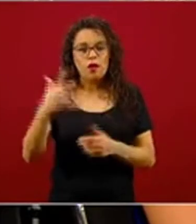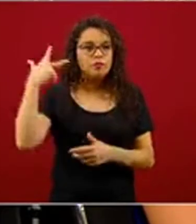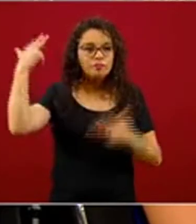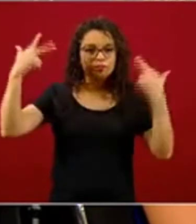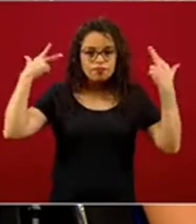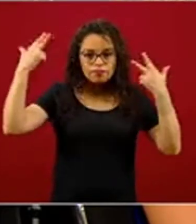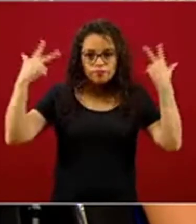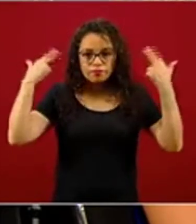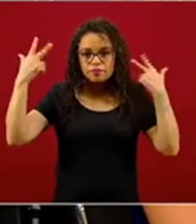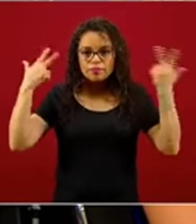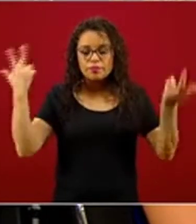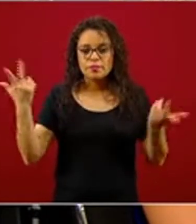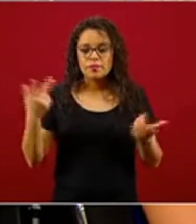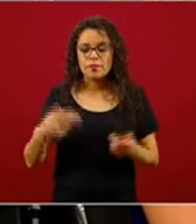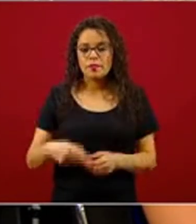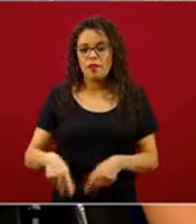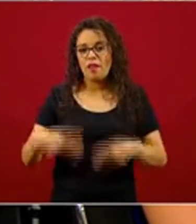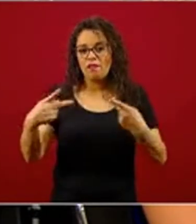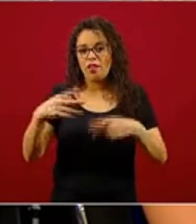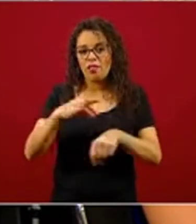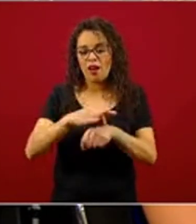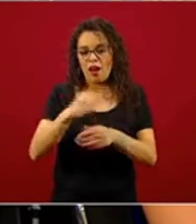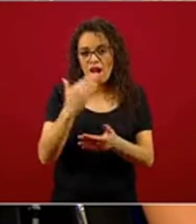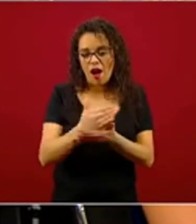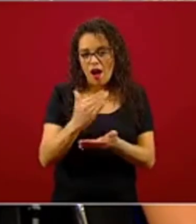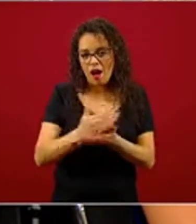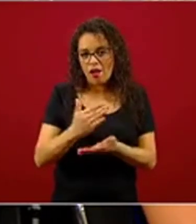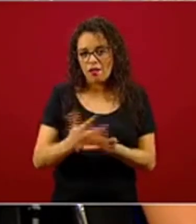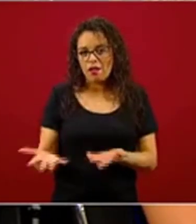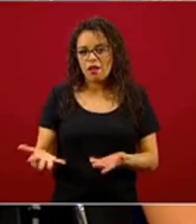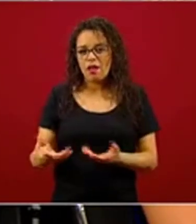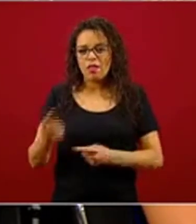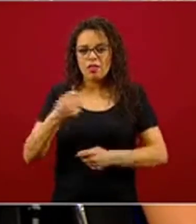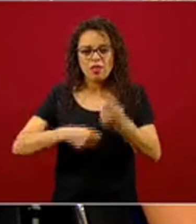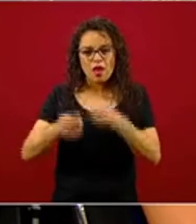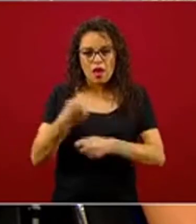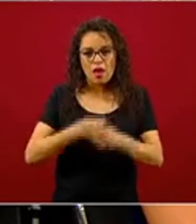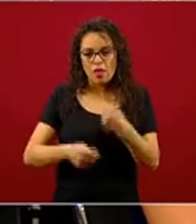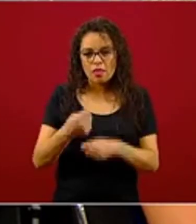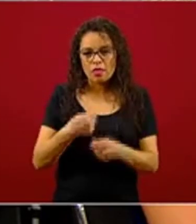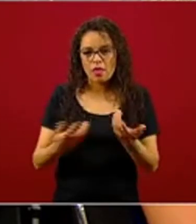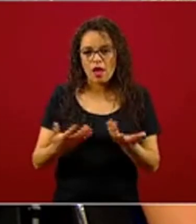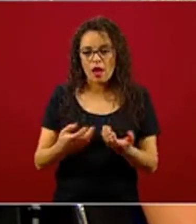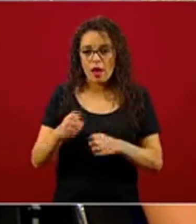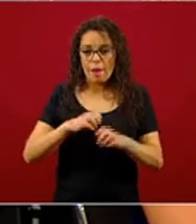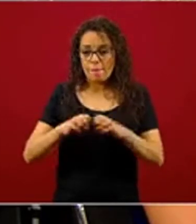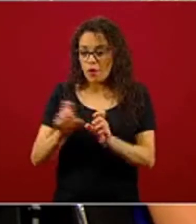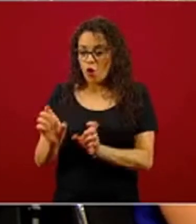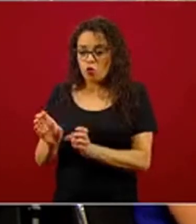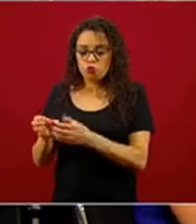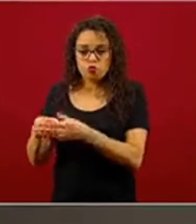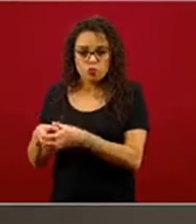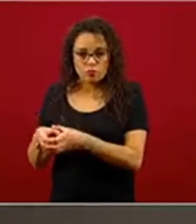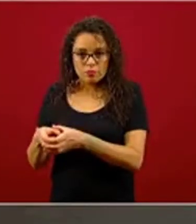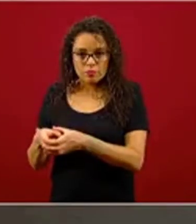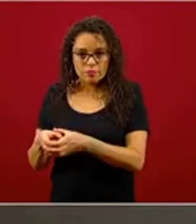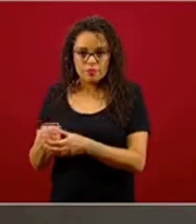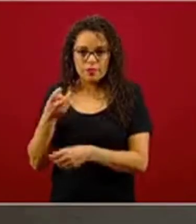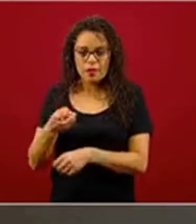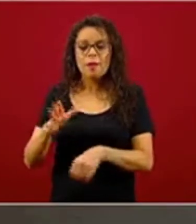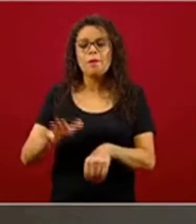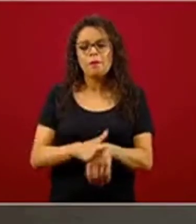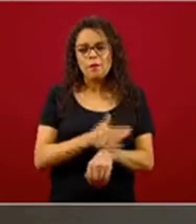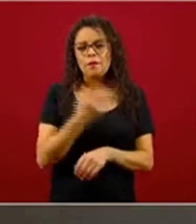peluquerías, de las carnicerías, de las tiendas, todo micro y pequeño empresario, justamente porque